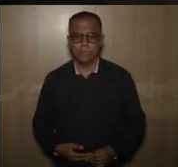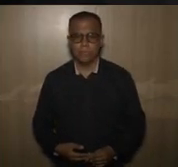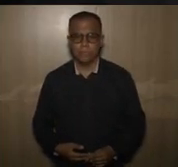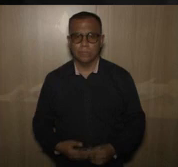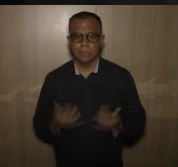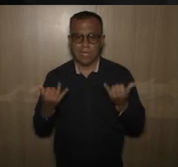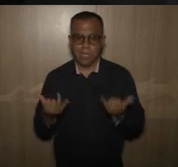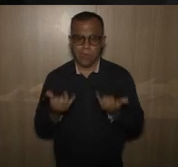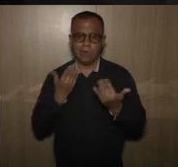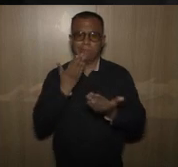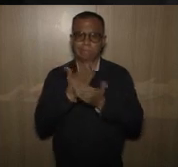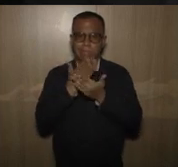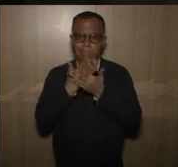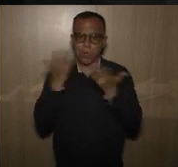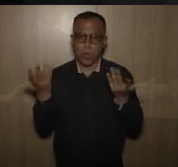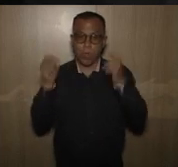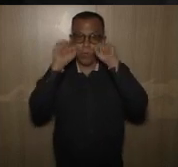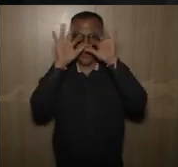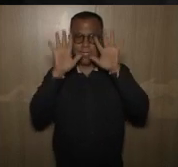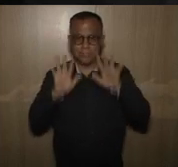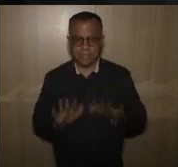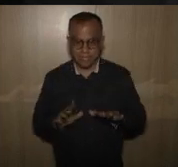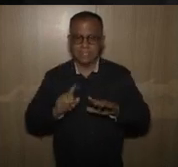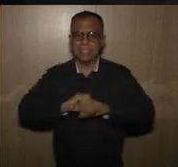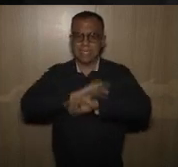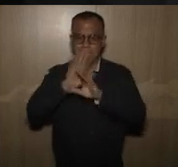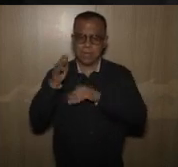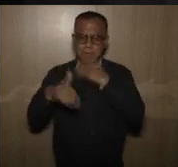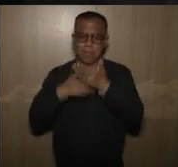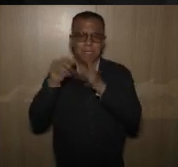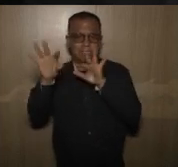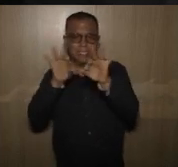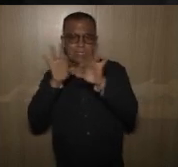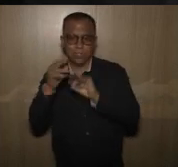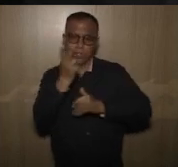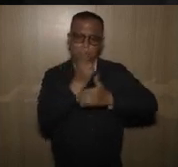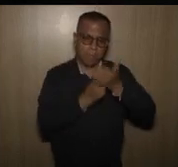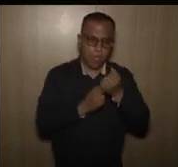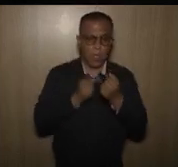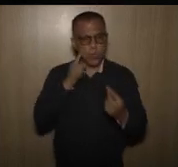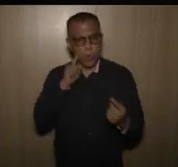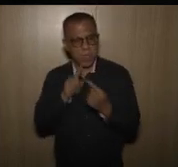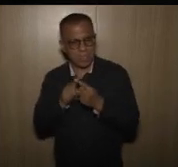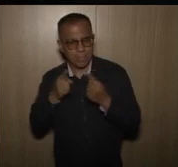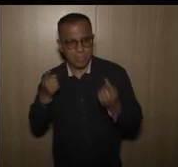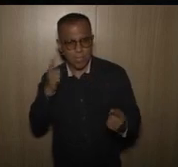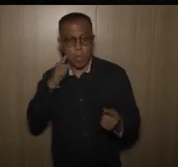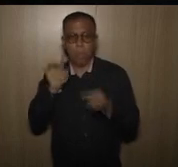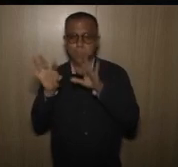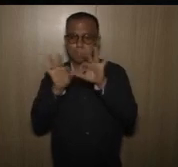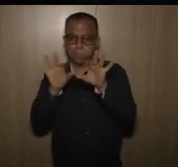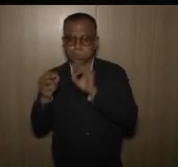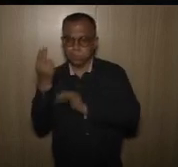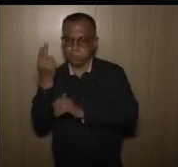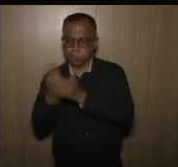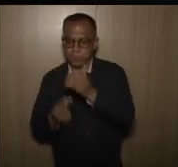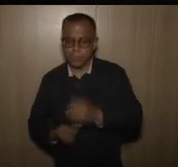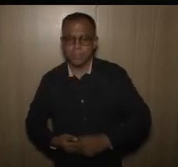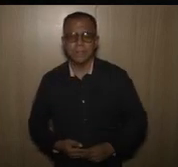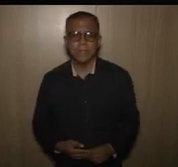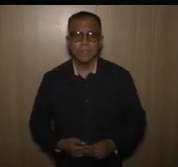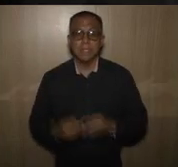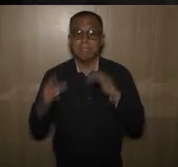Da cuenta de transparencia en la selección de pares, de la objetividad en la selección de pares, de